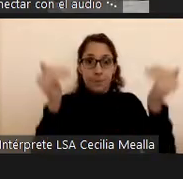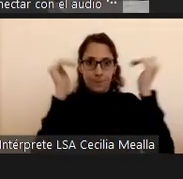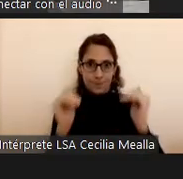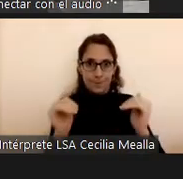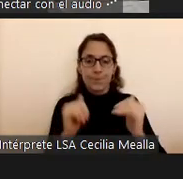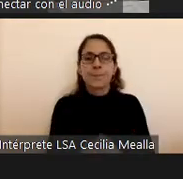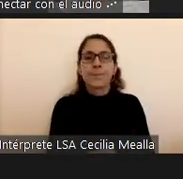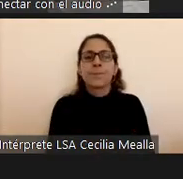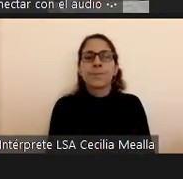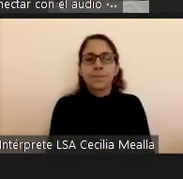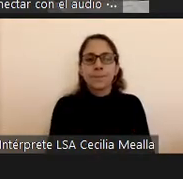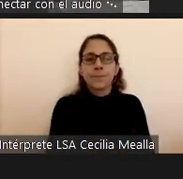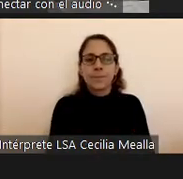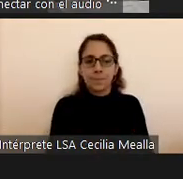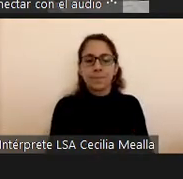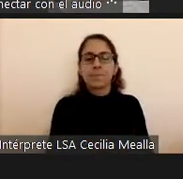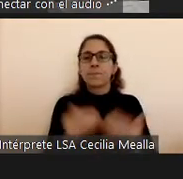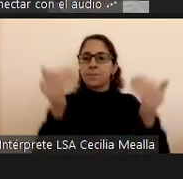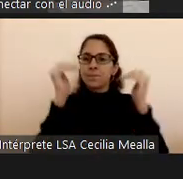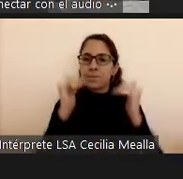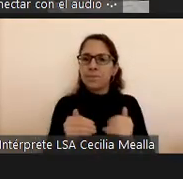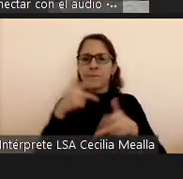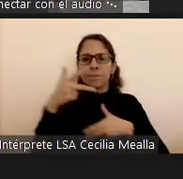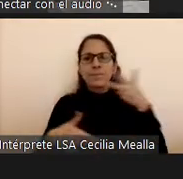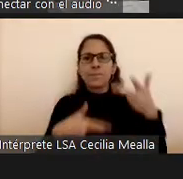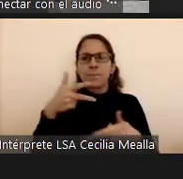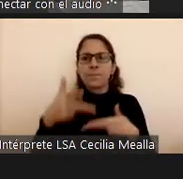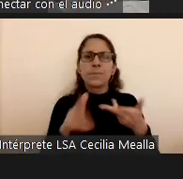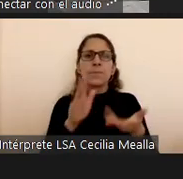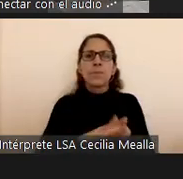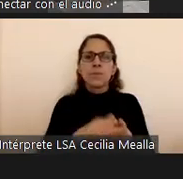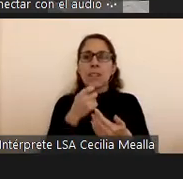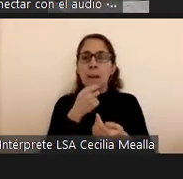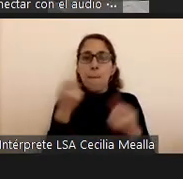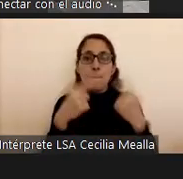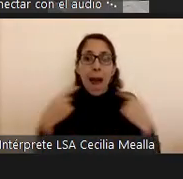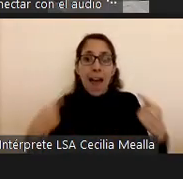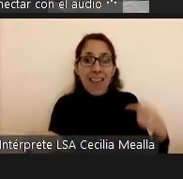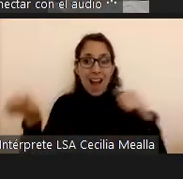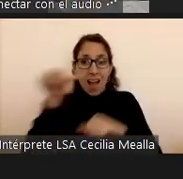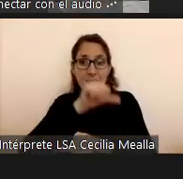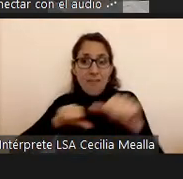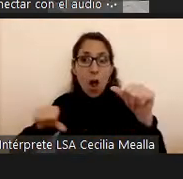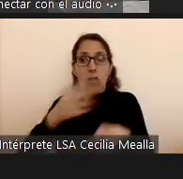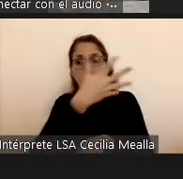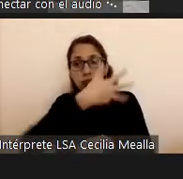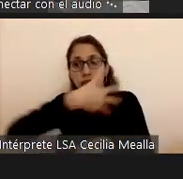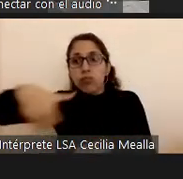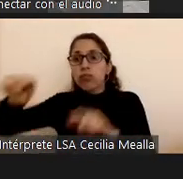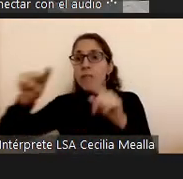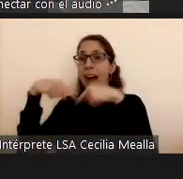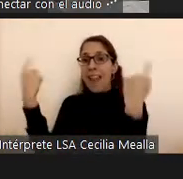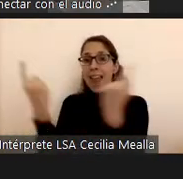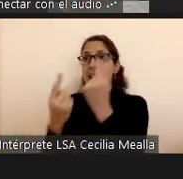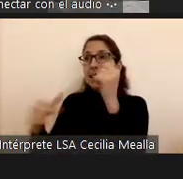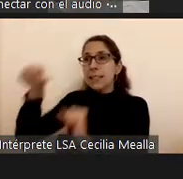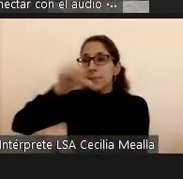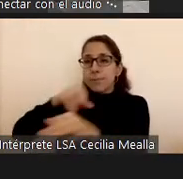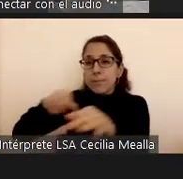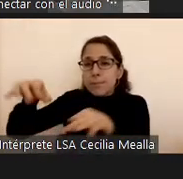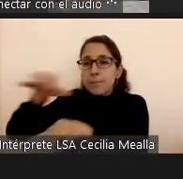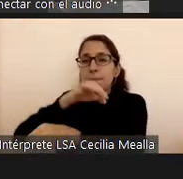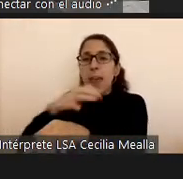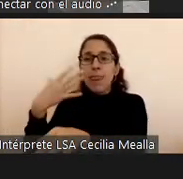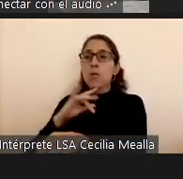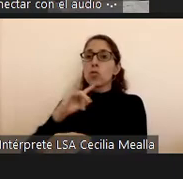Bueno, después habla de cuando un material biológico es remitido al laboratorio de bacteriología para su análisis, luego de verificar las